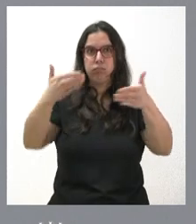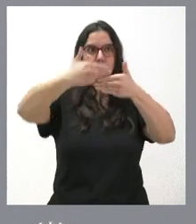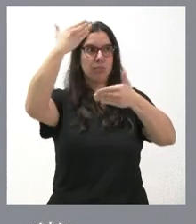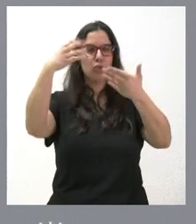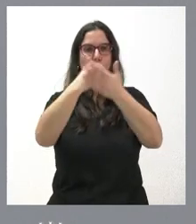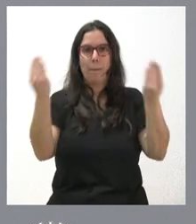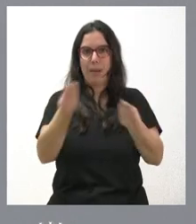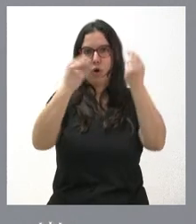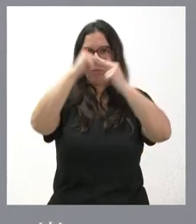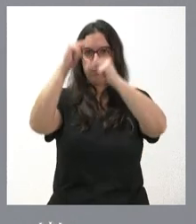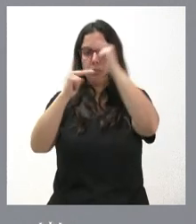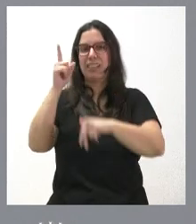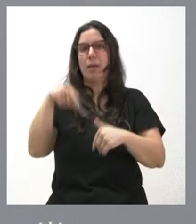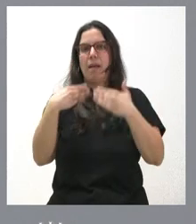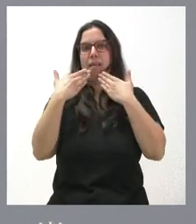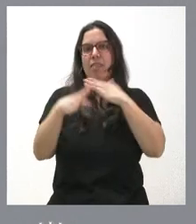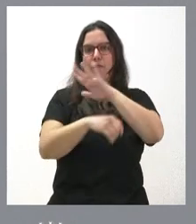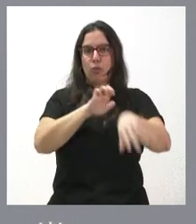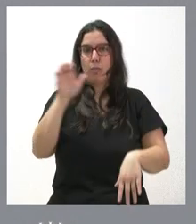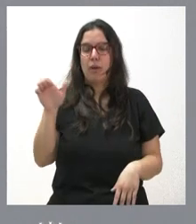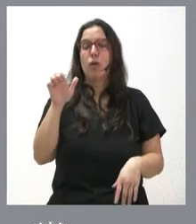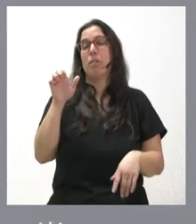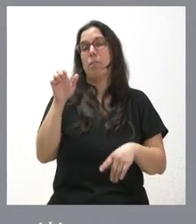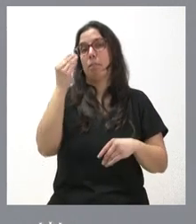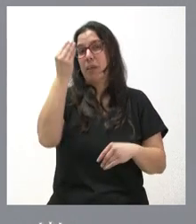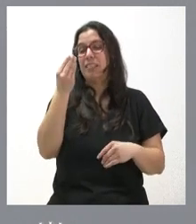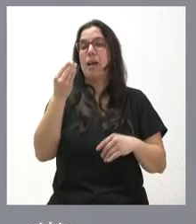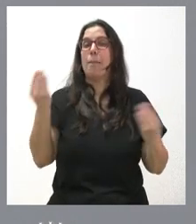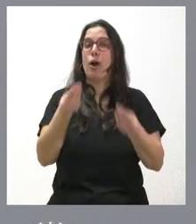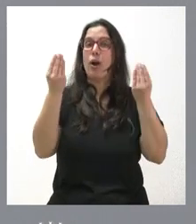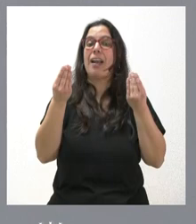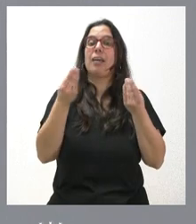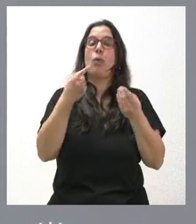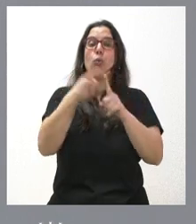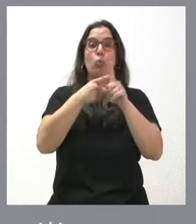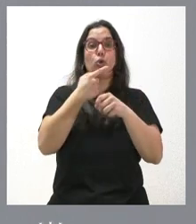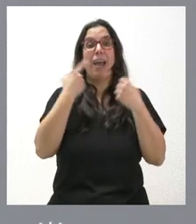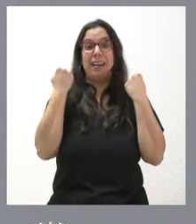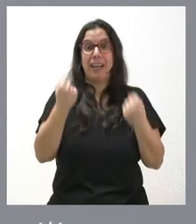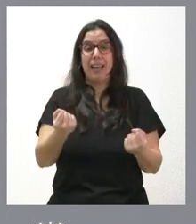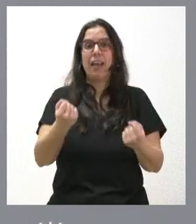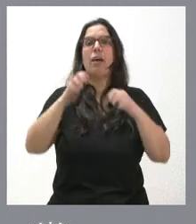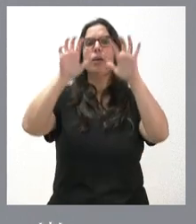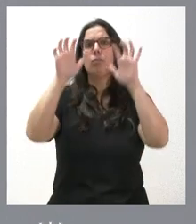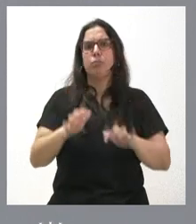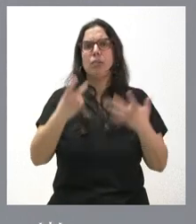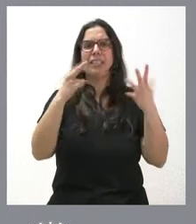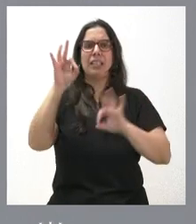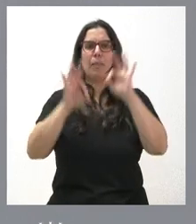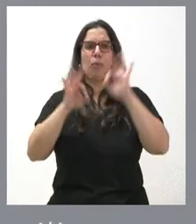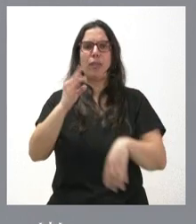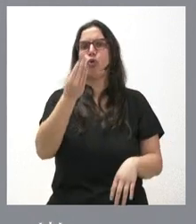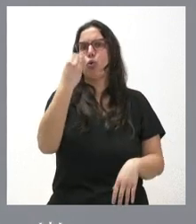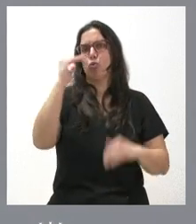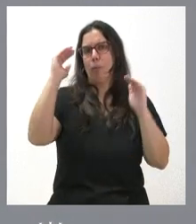financian con fondos europeos y está previsto conseguir una mejora de eficiencia energética con una reducción de más del 70 por del consumo de